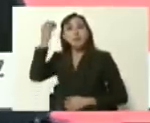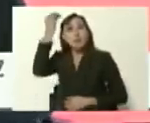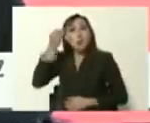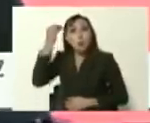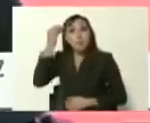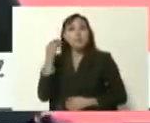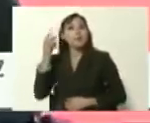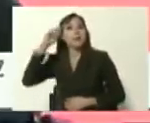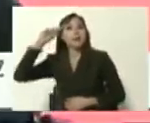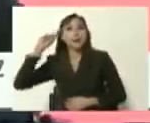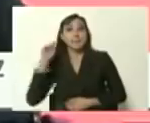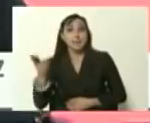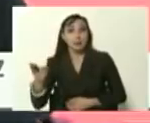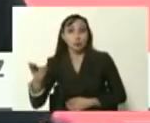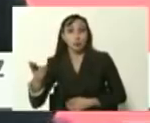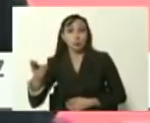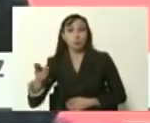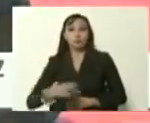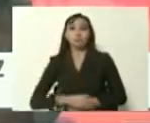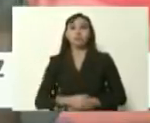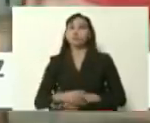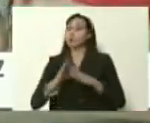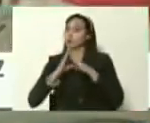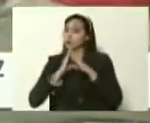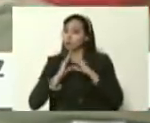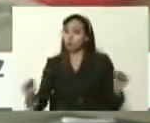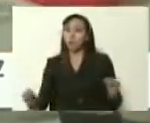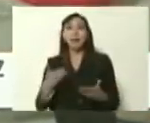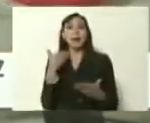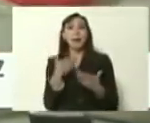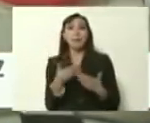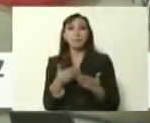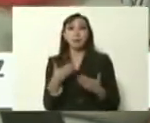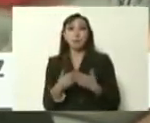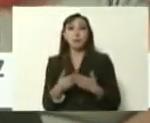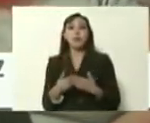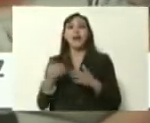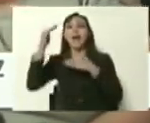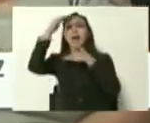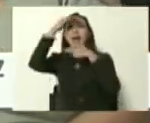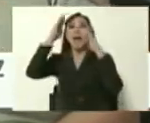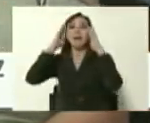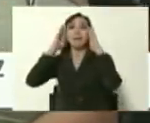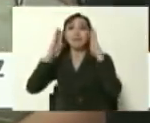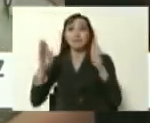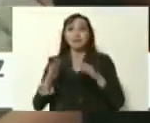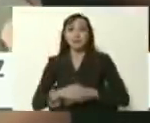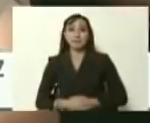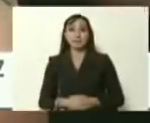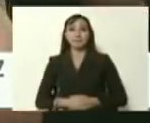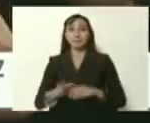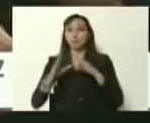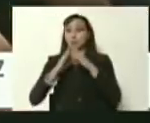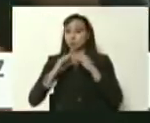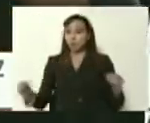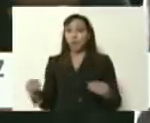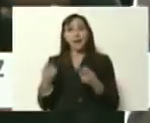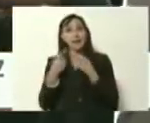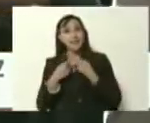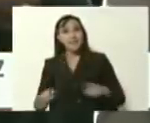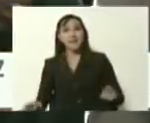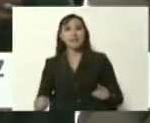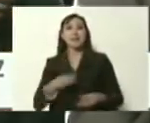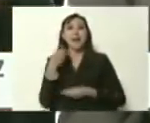sean respetadas, para que todas las propuestas sean atendidas y para que todas las diferencias